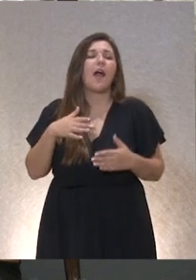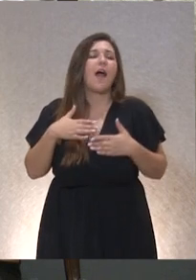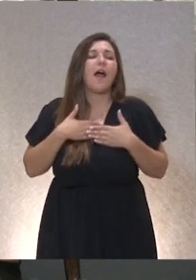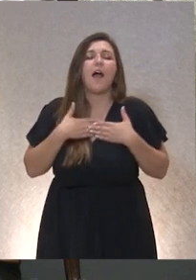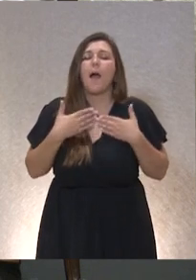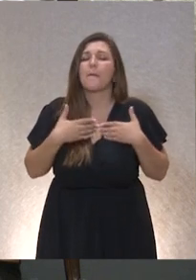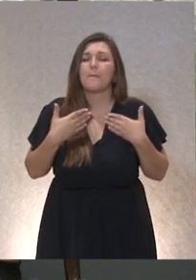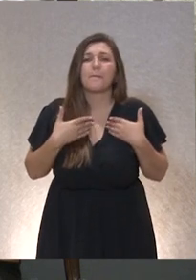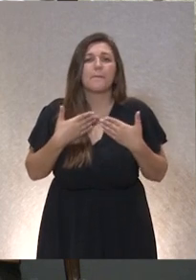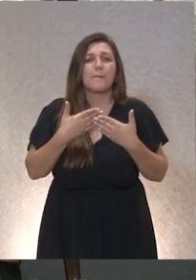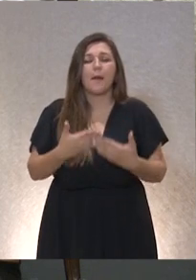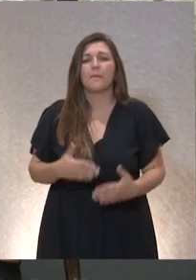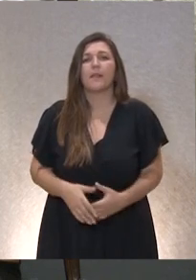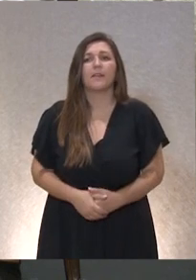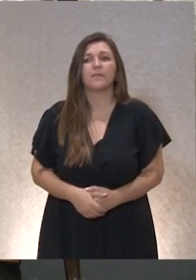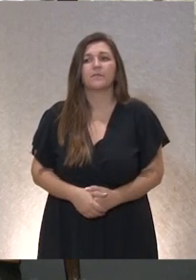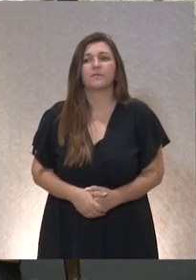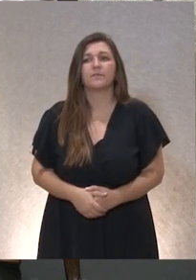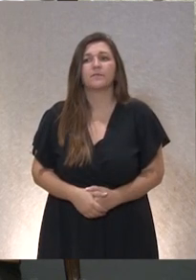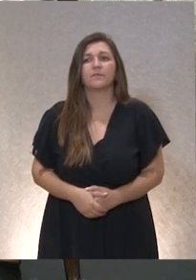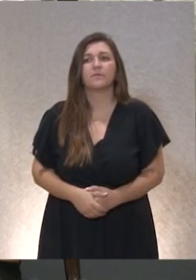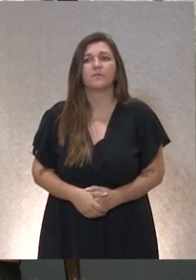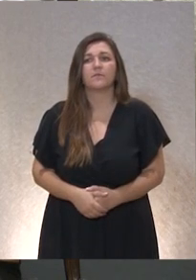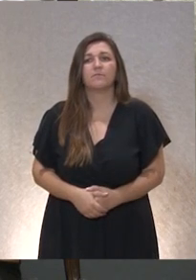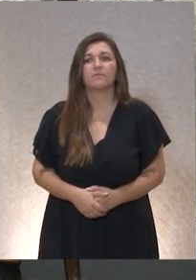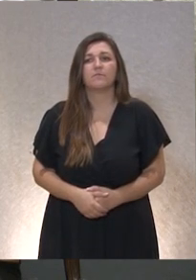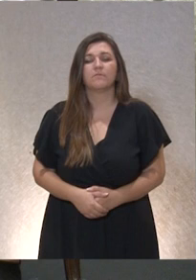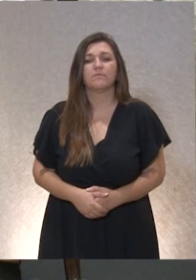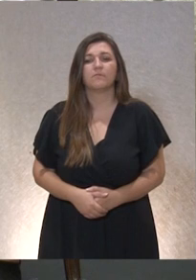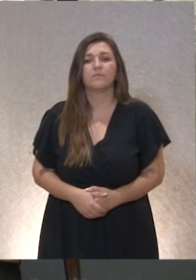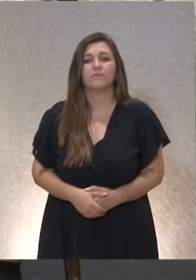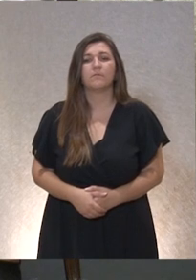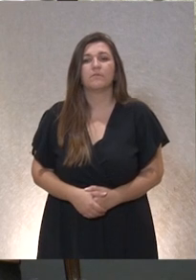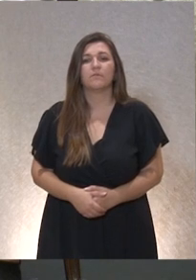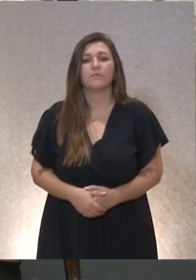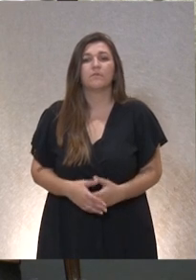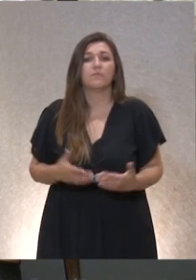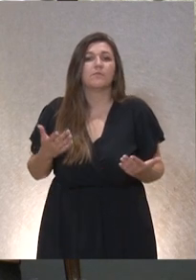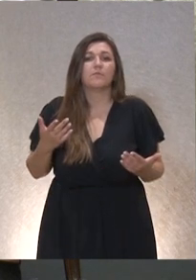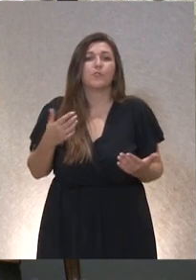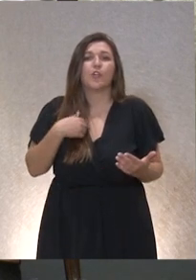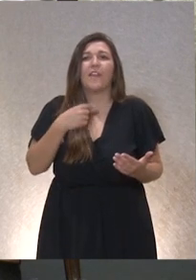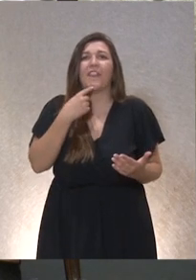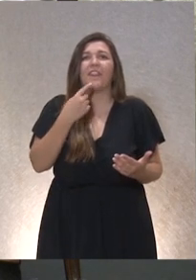eh tanto vamos eh No no podría pedir un un mejor equipo